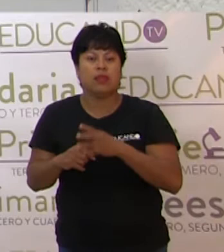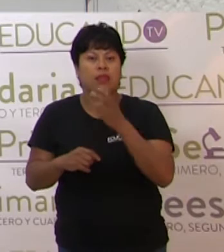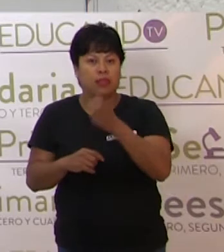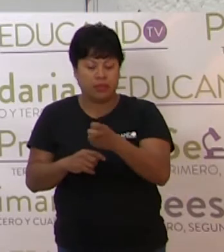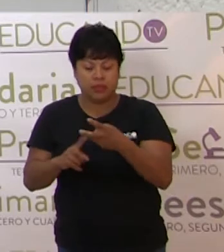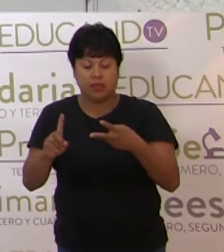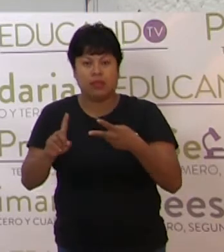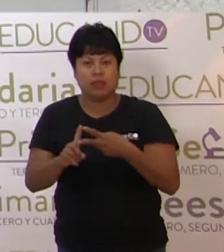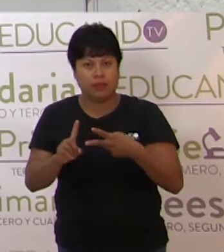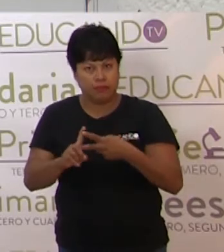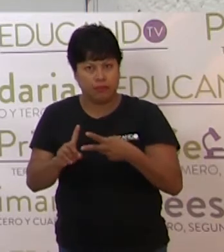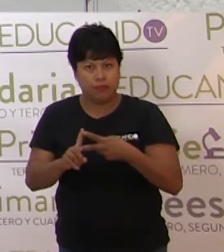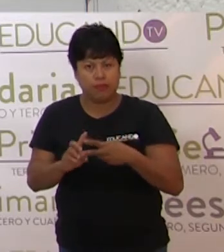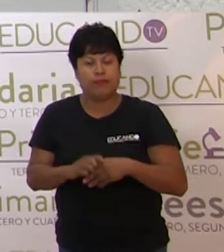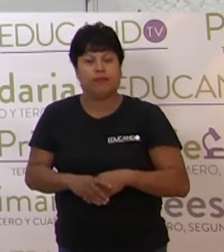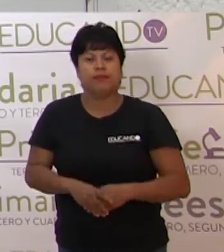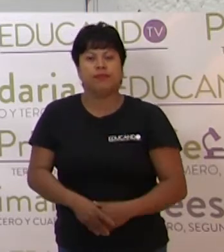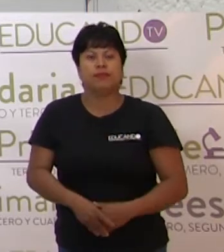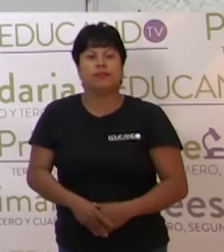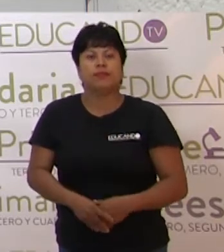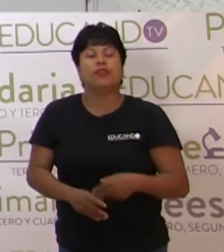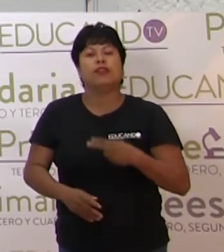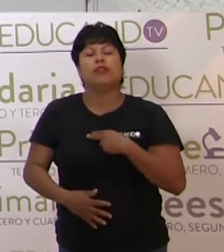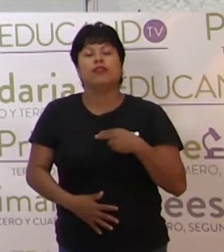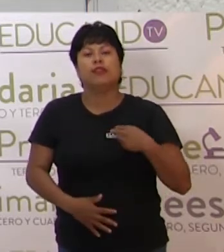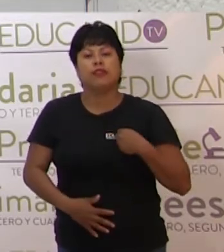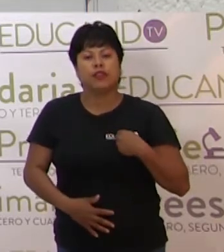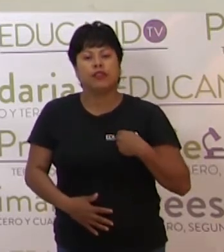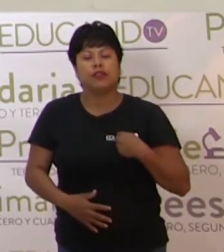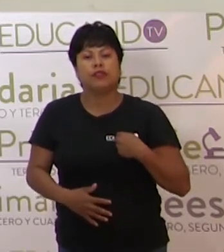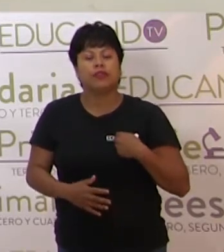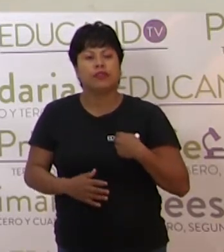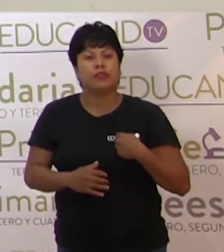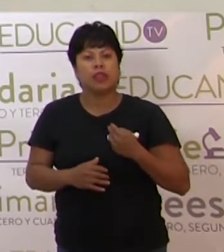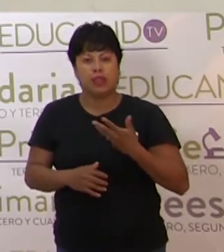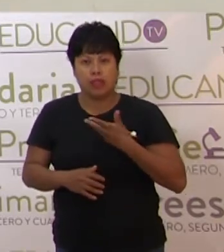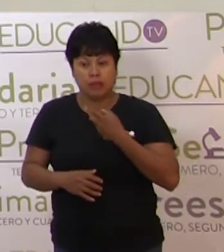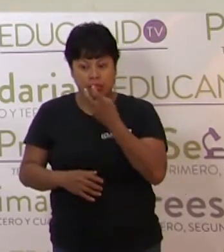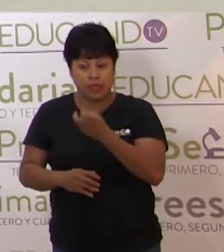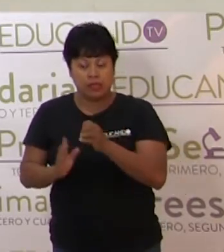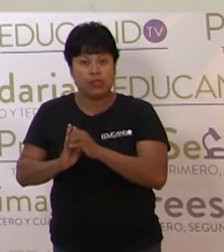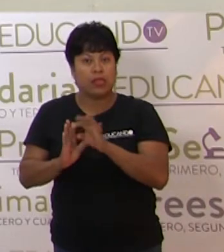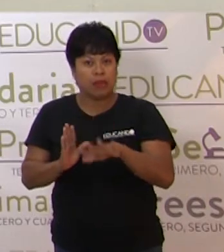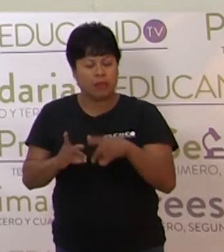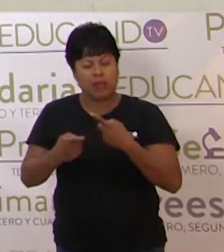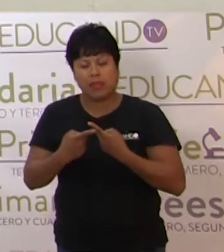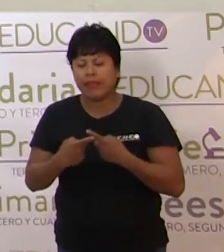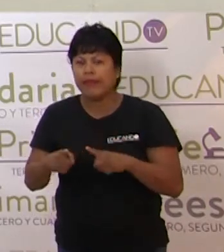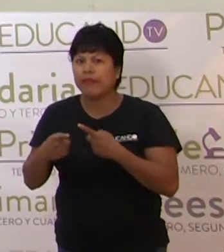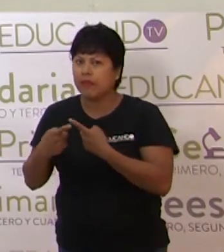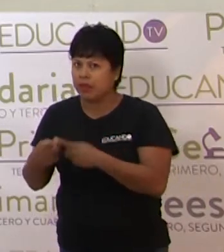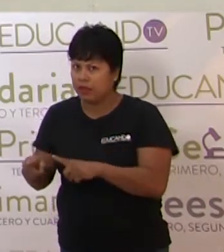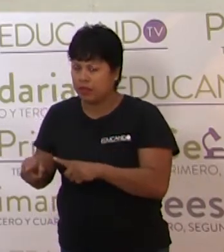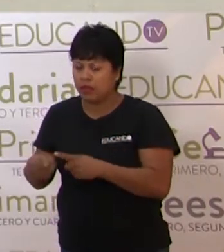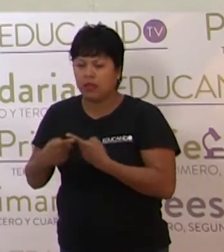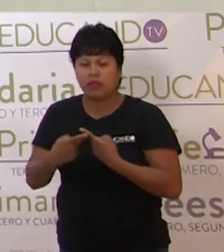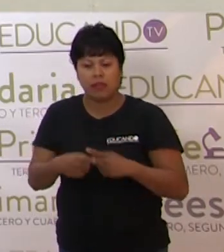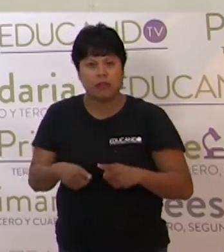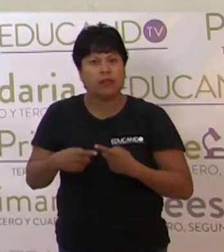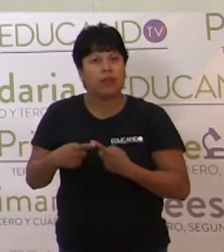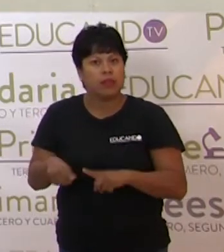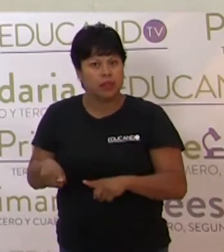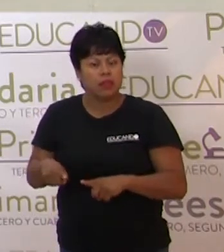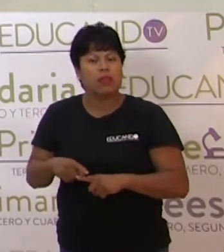triángulo vamos a tener este es un ejemplo distinto es un ejemplo distinto al